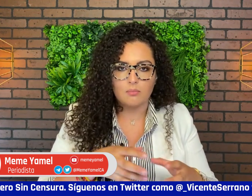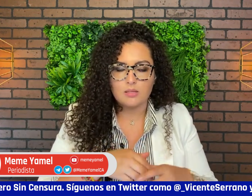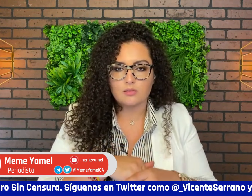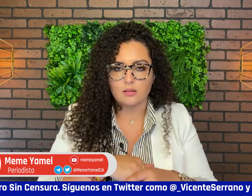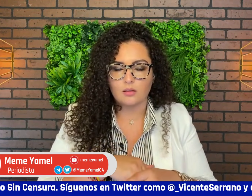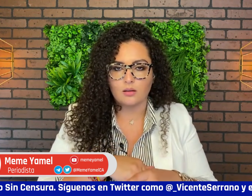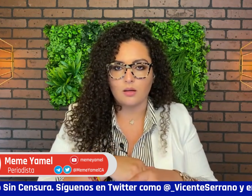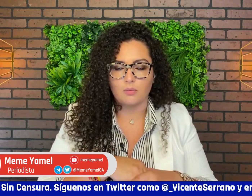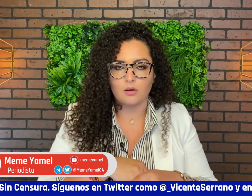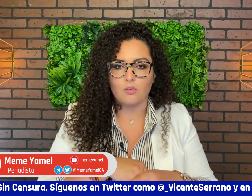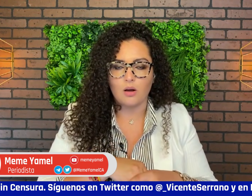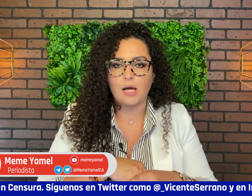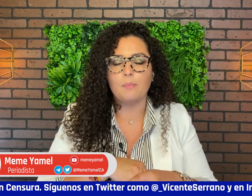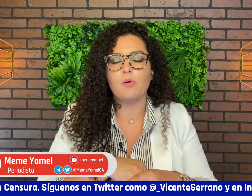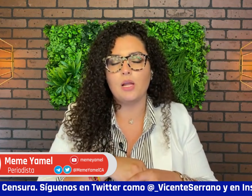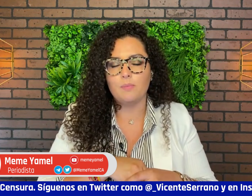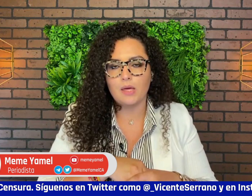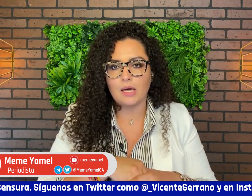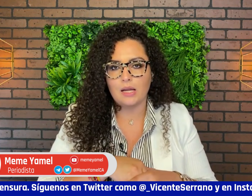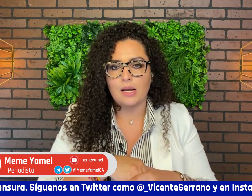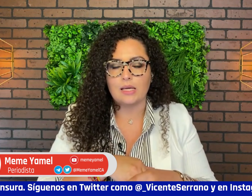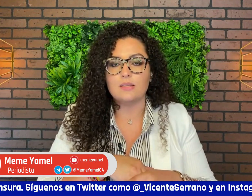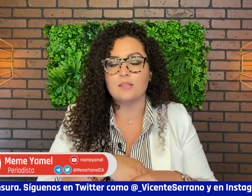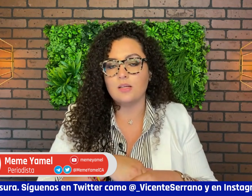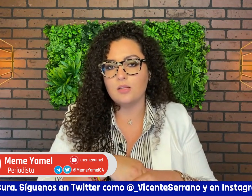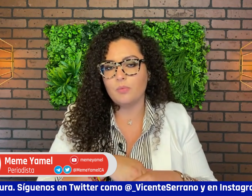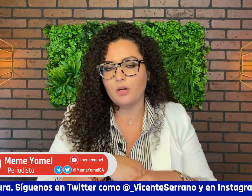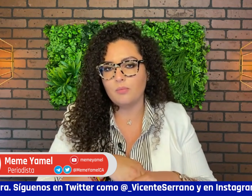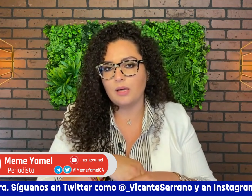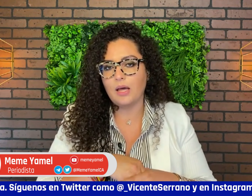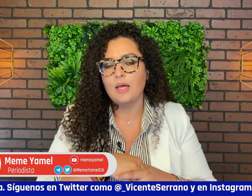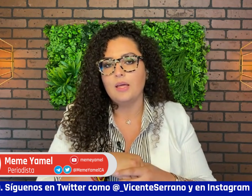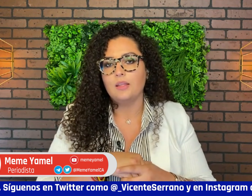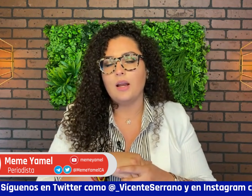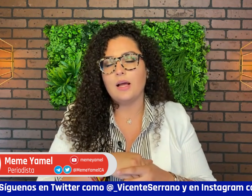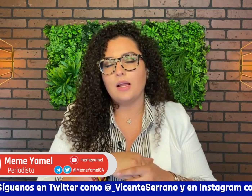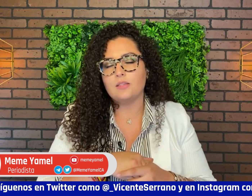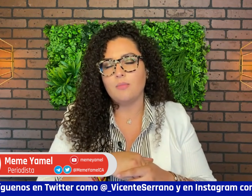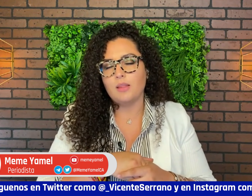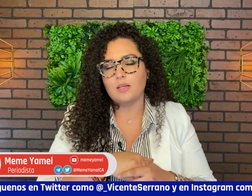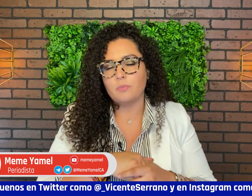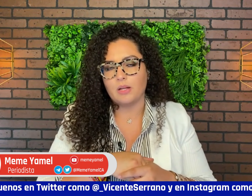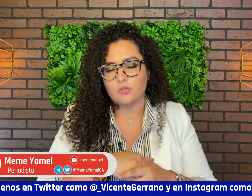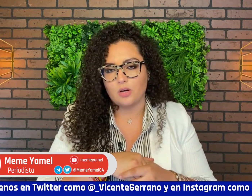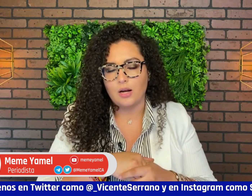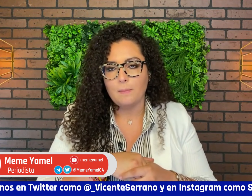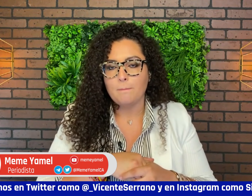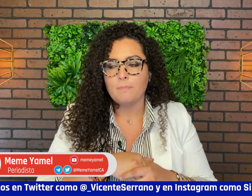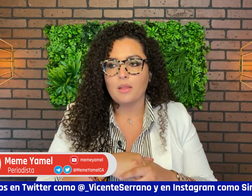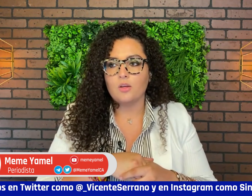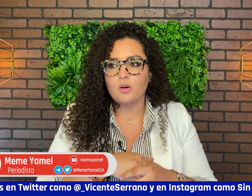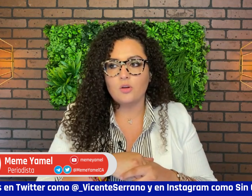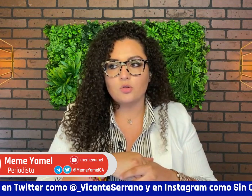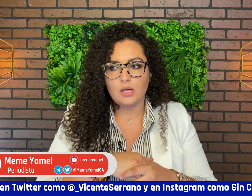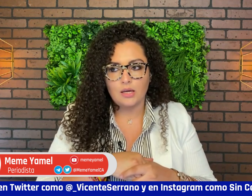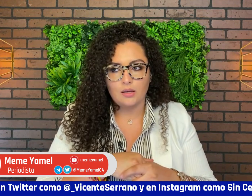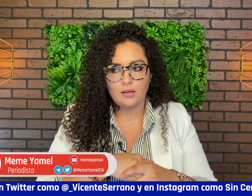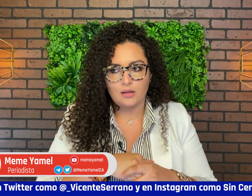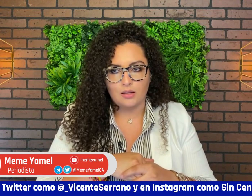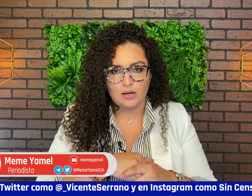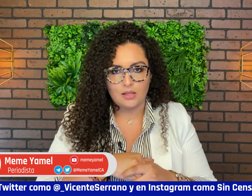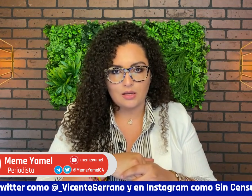mete temas que tienen que ver con la polémica, la insistente polémica de la clase media aspiracional. Yo no